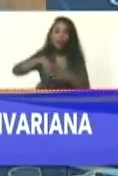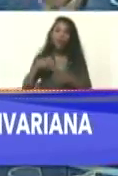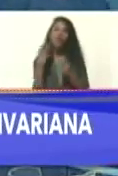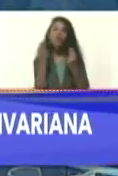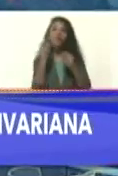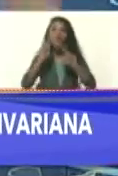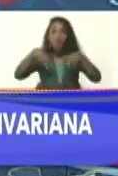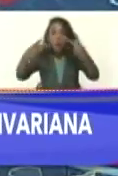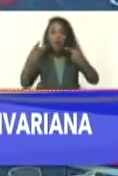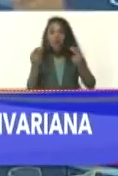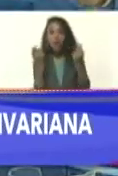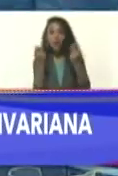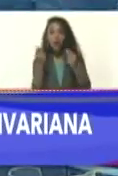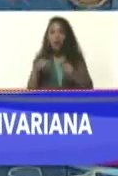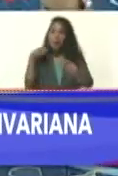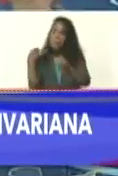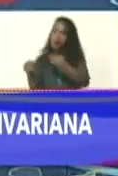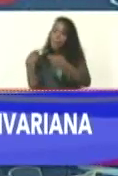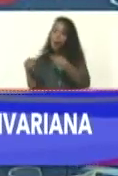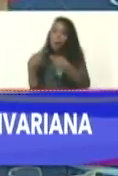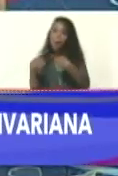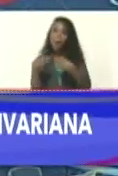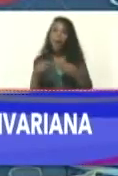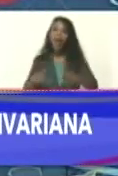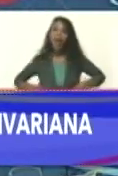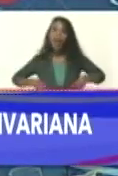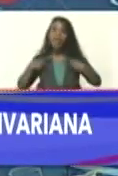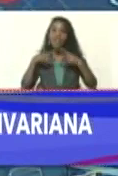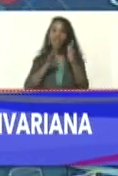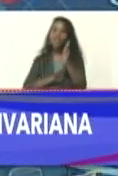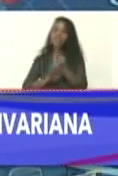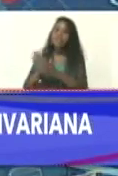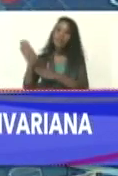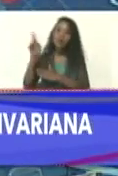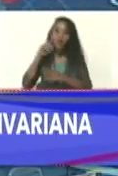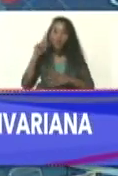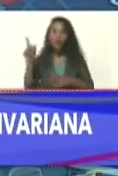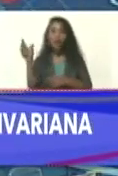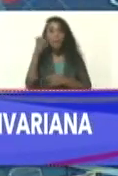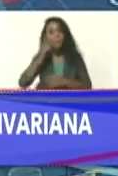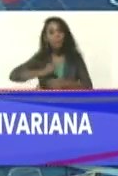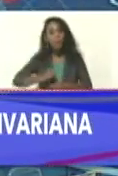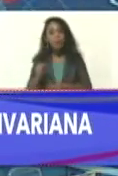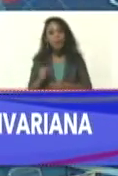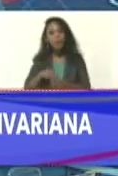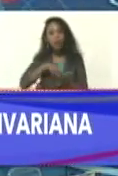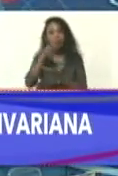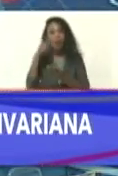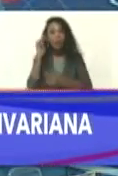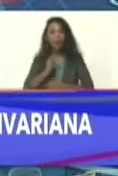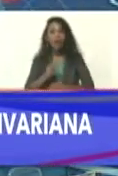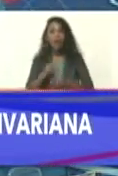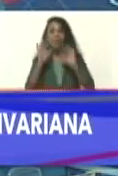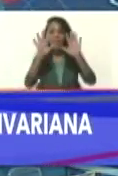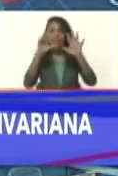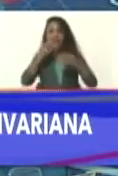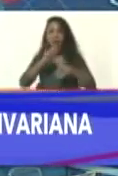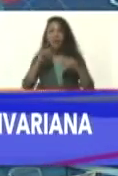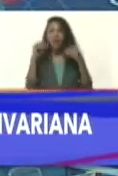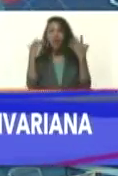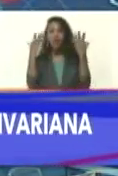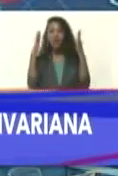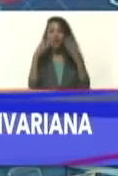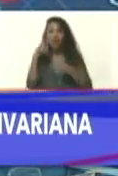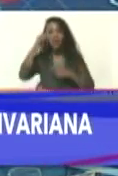recursos que se inviertan en la vida y el desarrollo de la Policía Nacional Bolivariana. Adelante, 10 años, 10 años de la